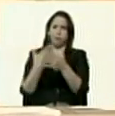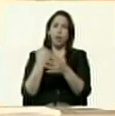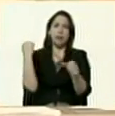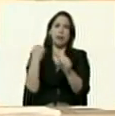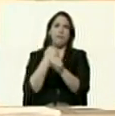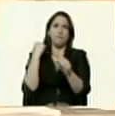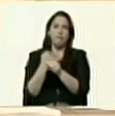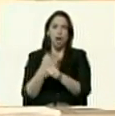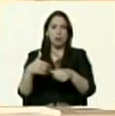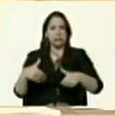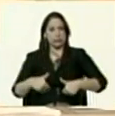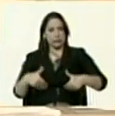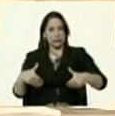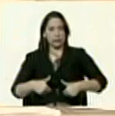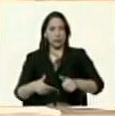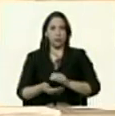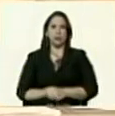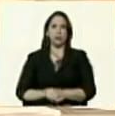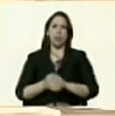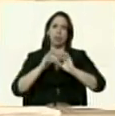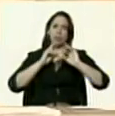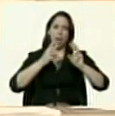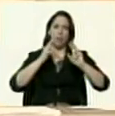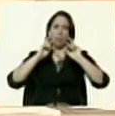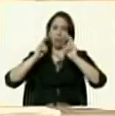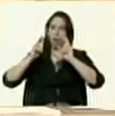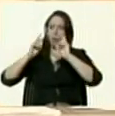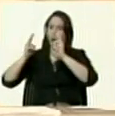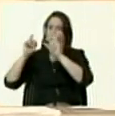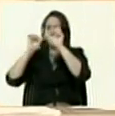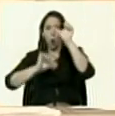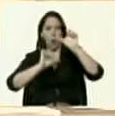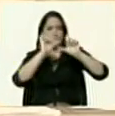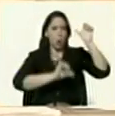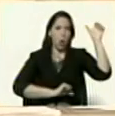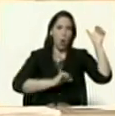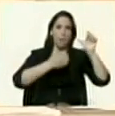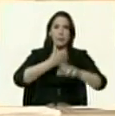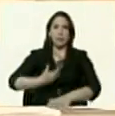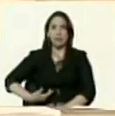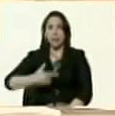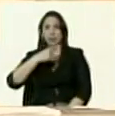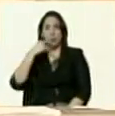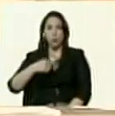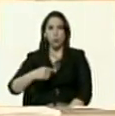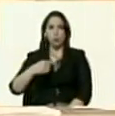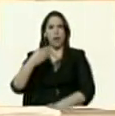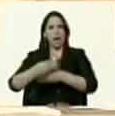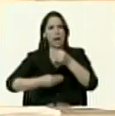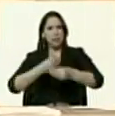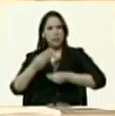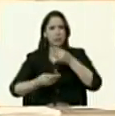trabajo, tema por tema, detalle por detalle con el presidente Putin, lo estoy haciendo por Venezuela,